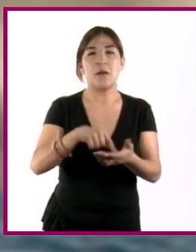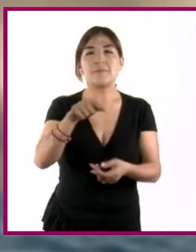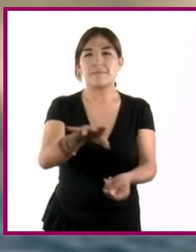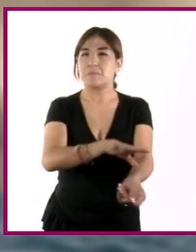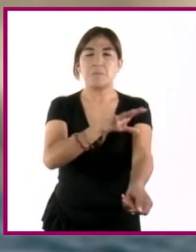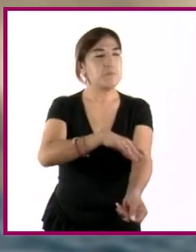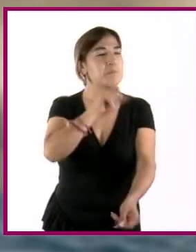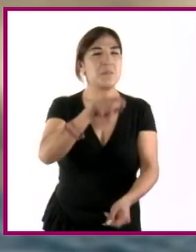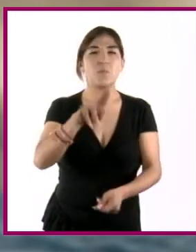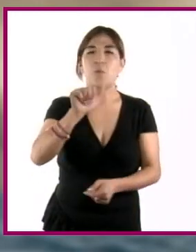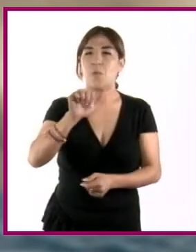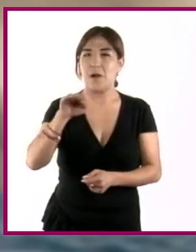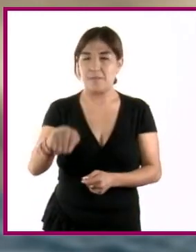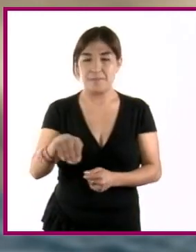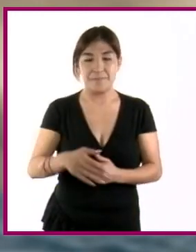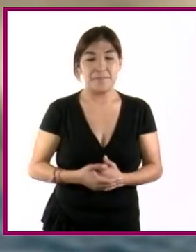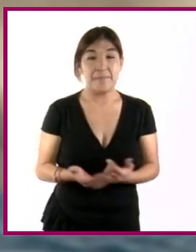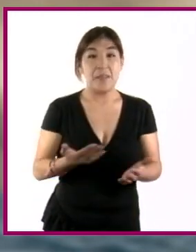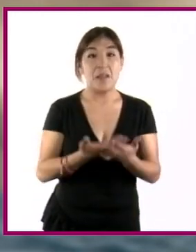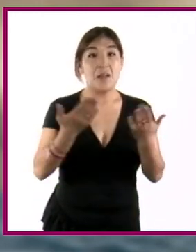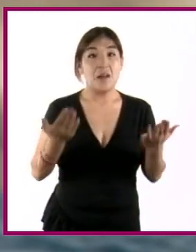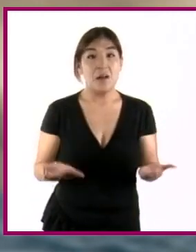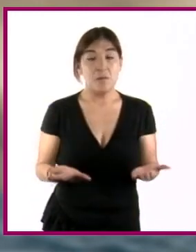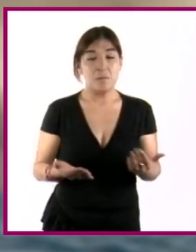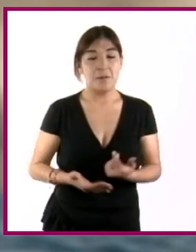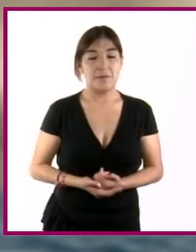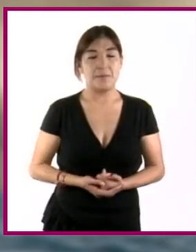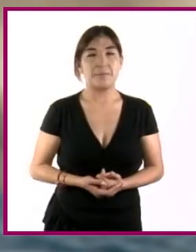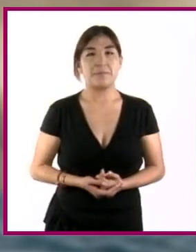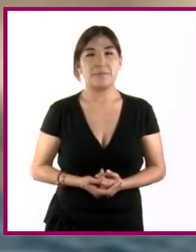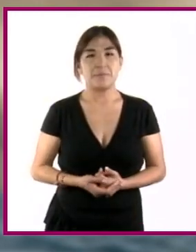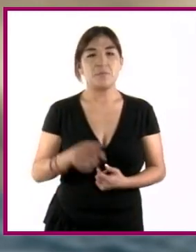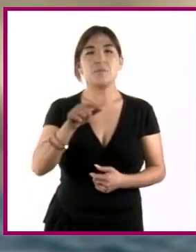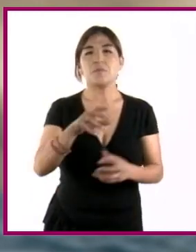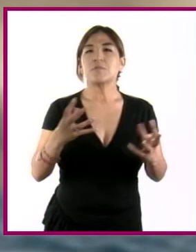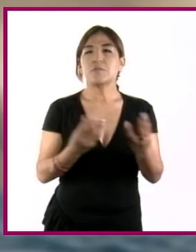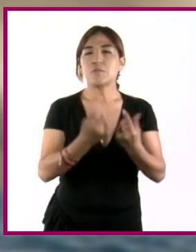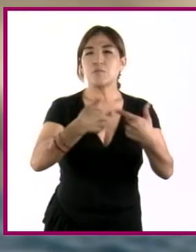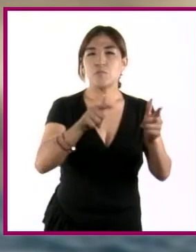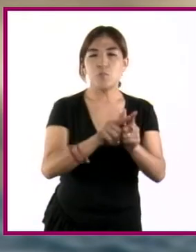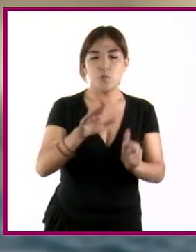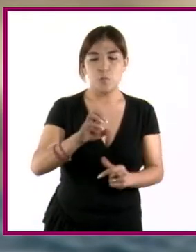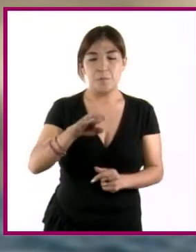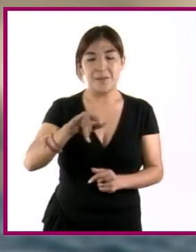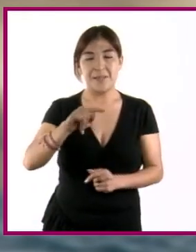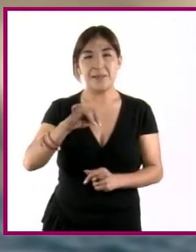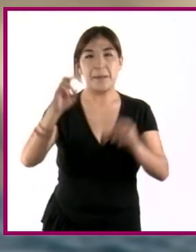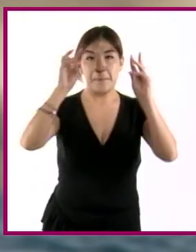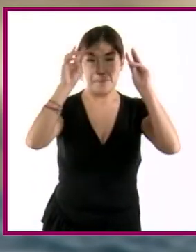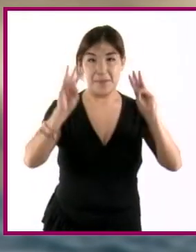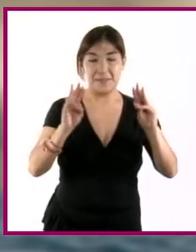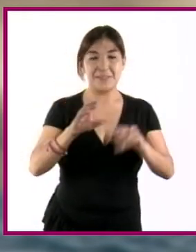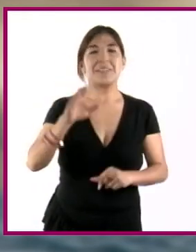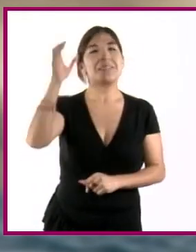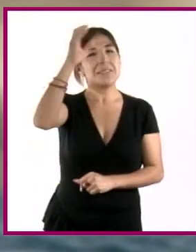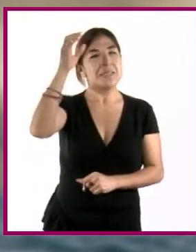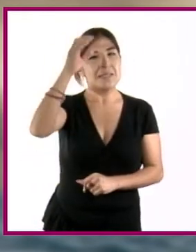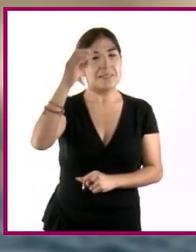misma universidad y actualmente forma parte del comité de la maestría en Ciencias e Ingeniería